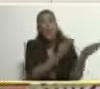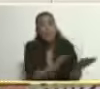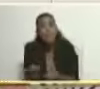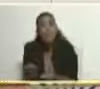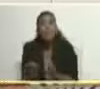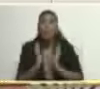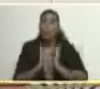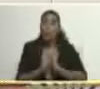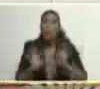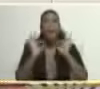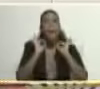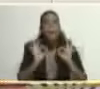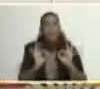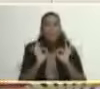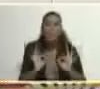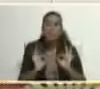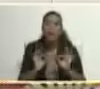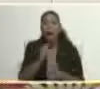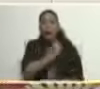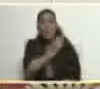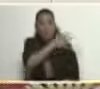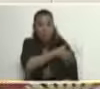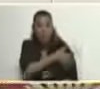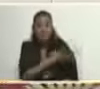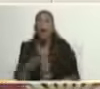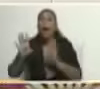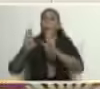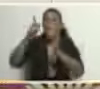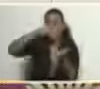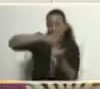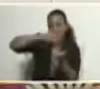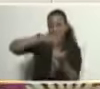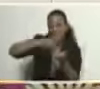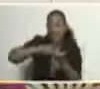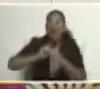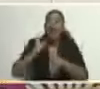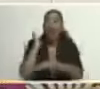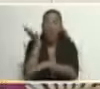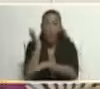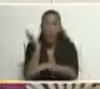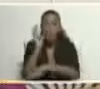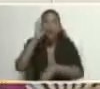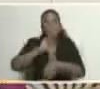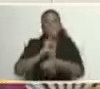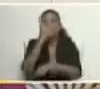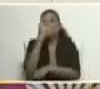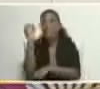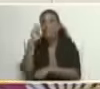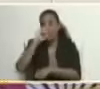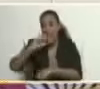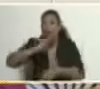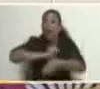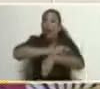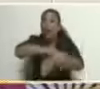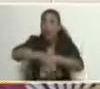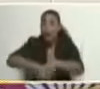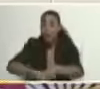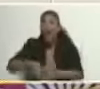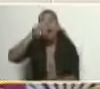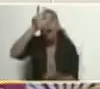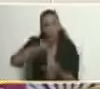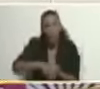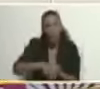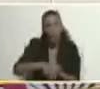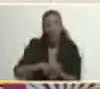Invitar de manera especial a Palestina a participar en la cumbre de los 20 años del ALBA,